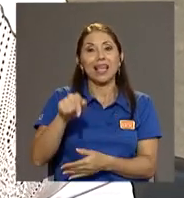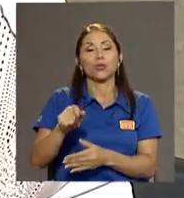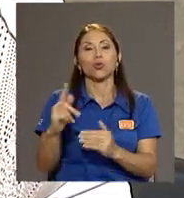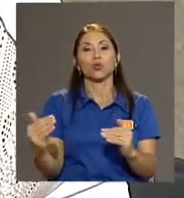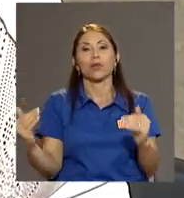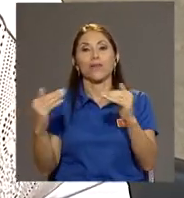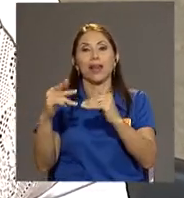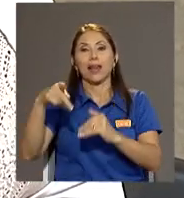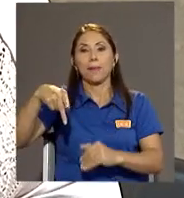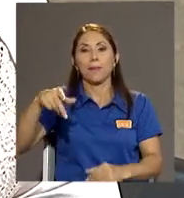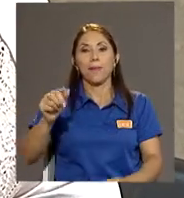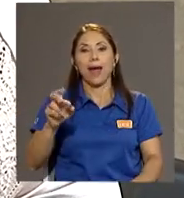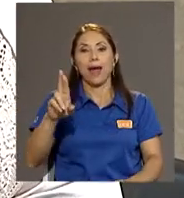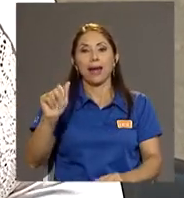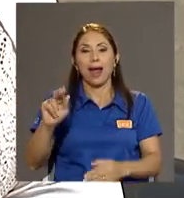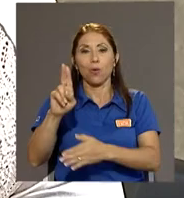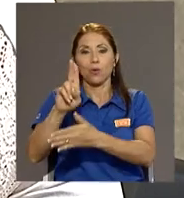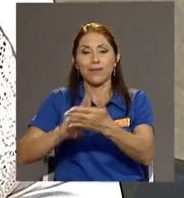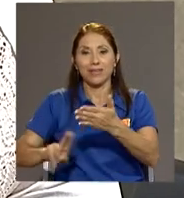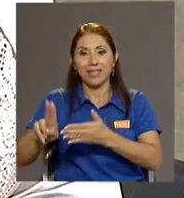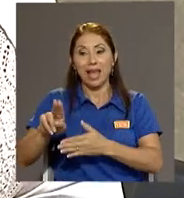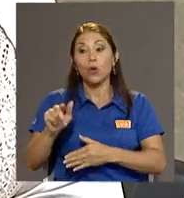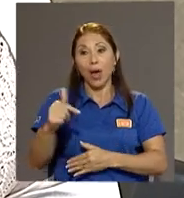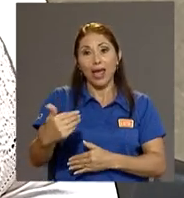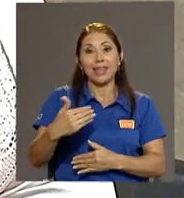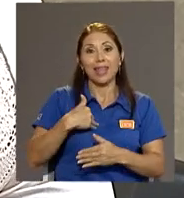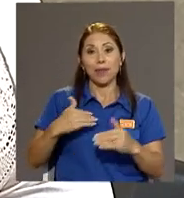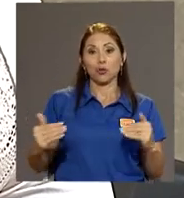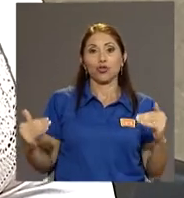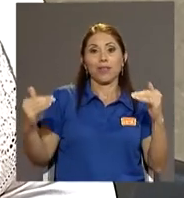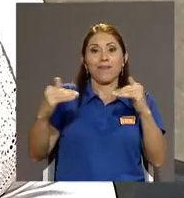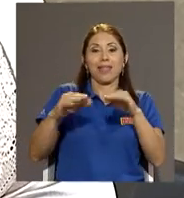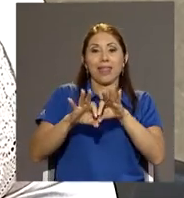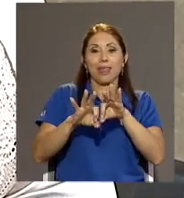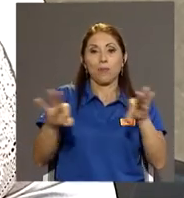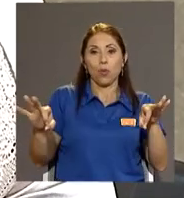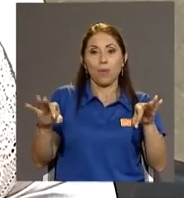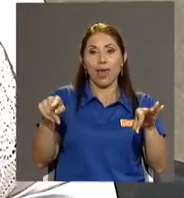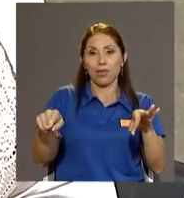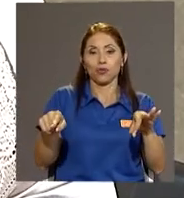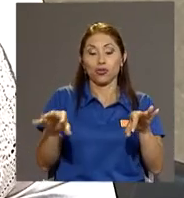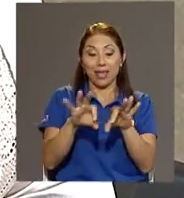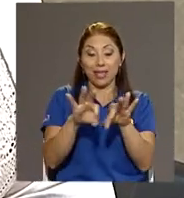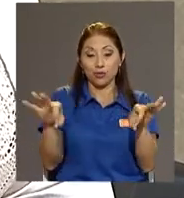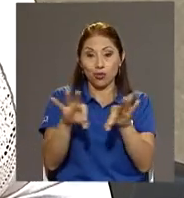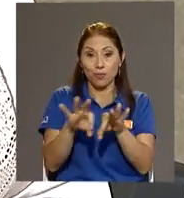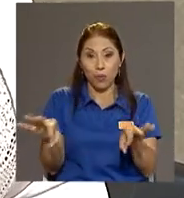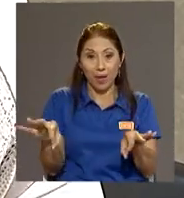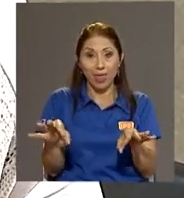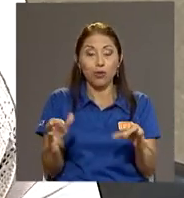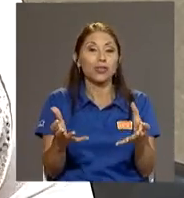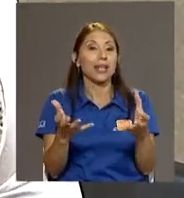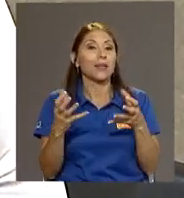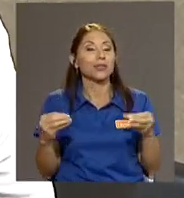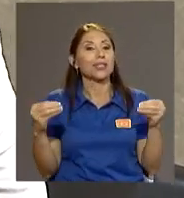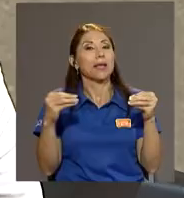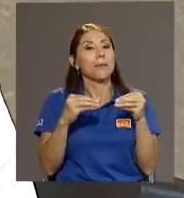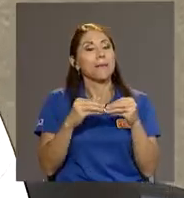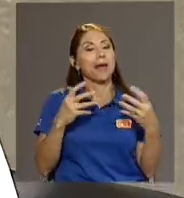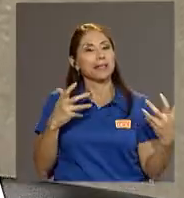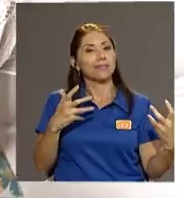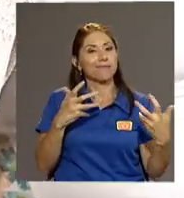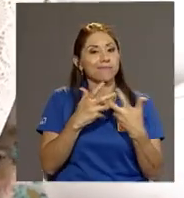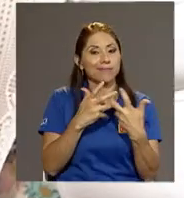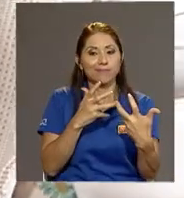universitario, ahí tenemos diplomados y los diplomados hemos buscado que sean diplomados más pertinentes a la